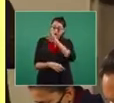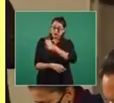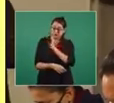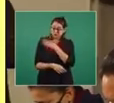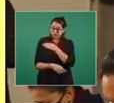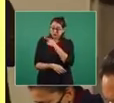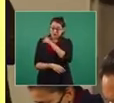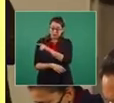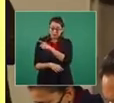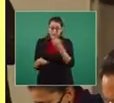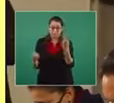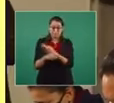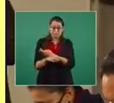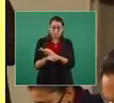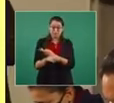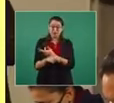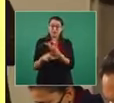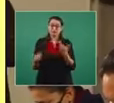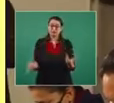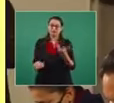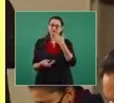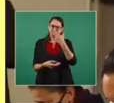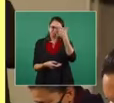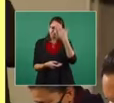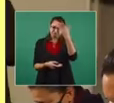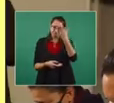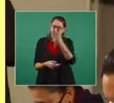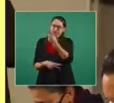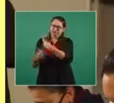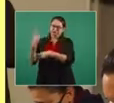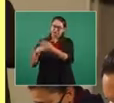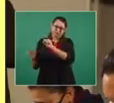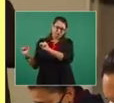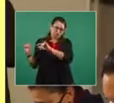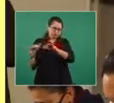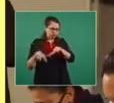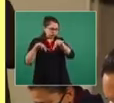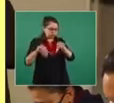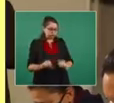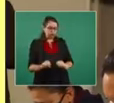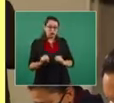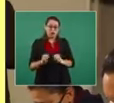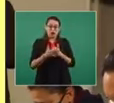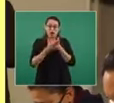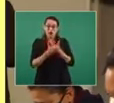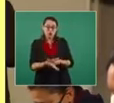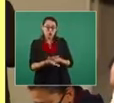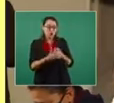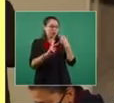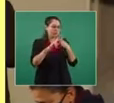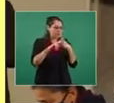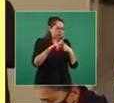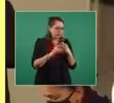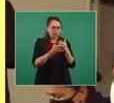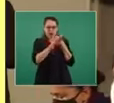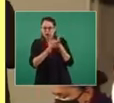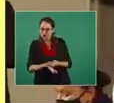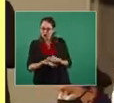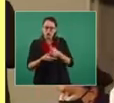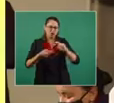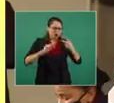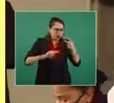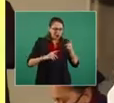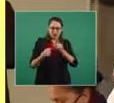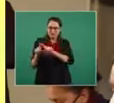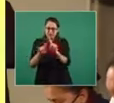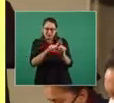y trajeron matemática, Avicena, Averroes, tantos otros. Y también pasó lo mismo con el Imperio Romano cuando invade España.